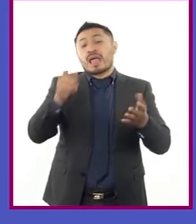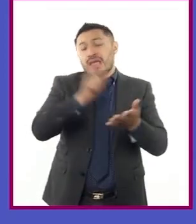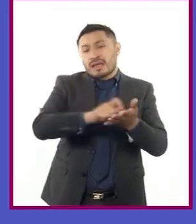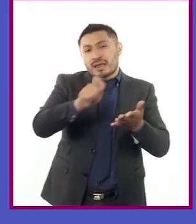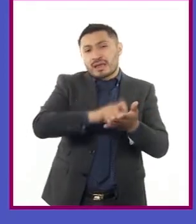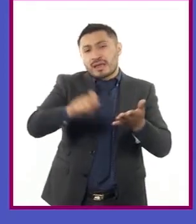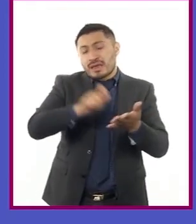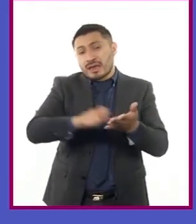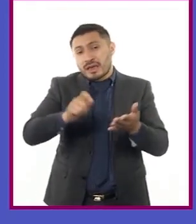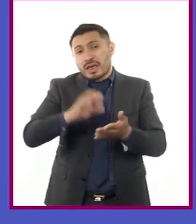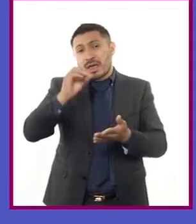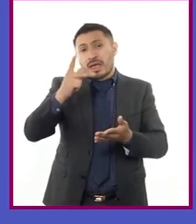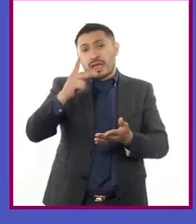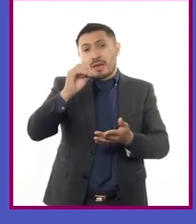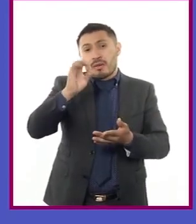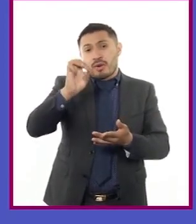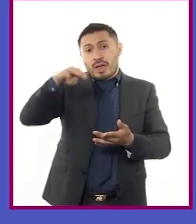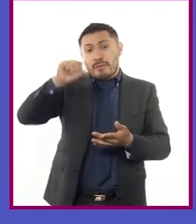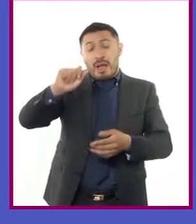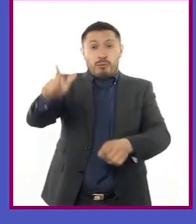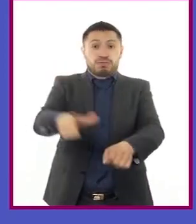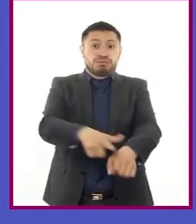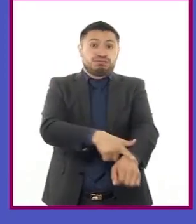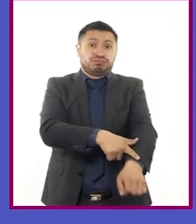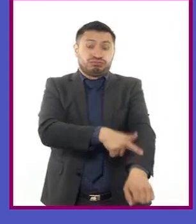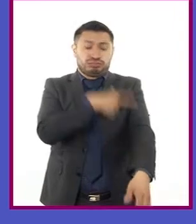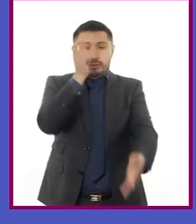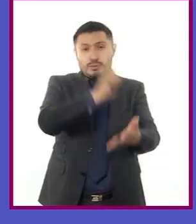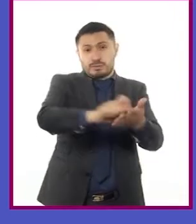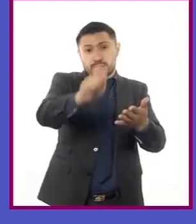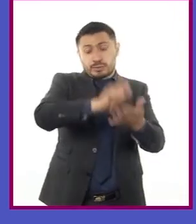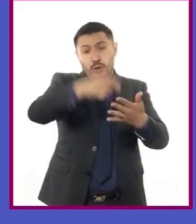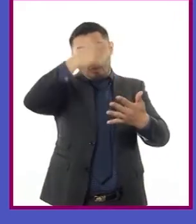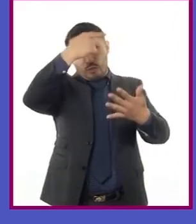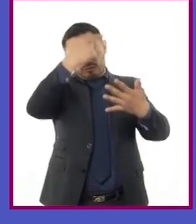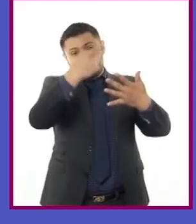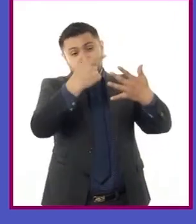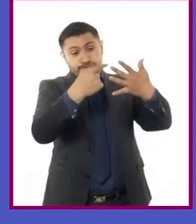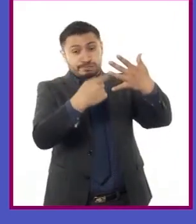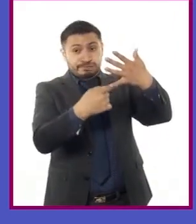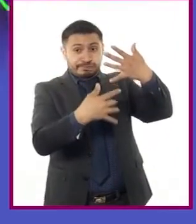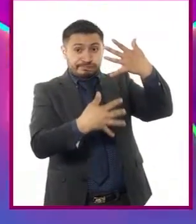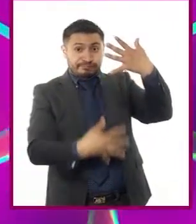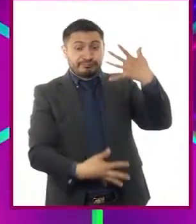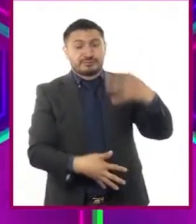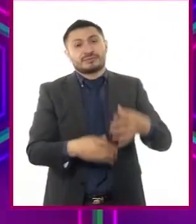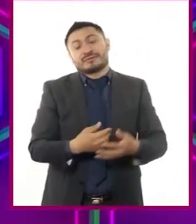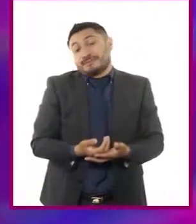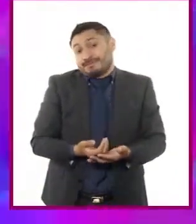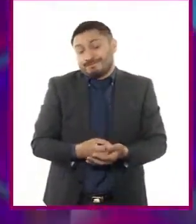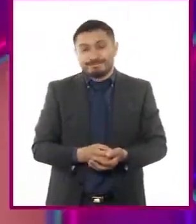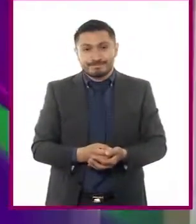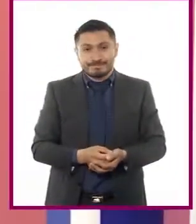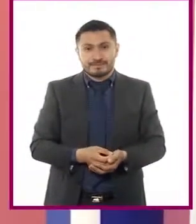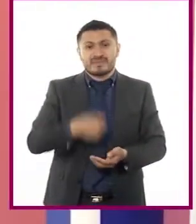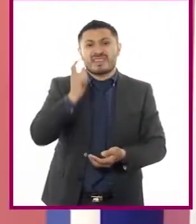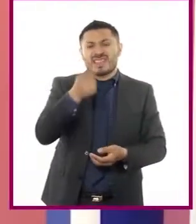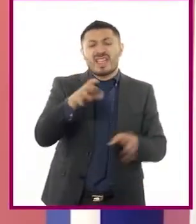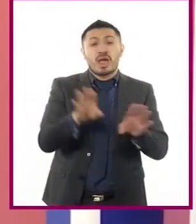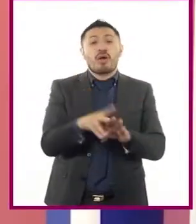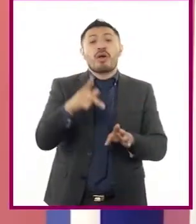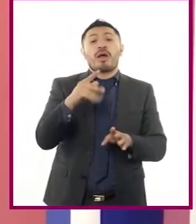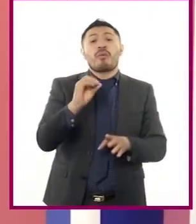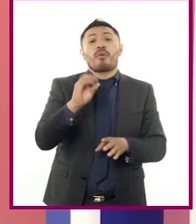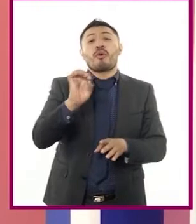que son muy extensas, mucho más largas que la mayoría de los poemas. Es decir, que son poemas